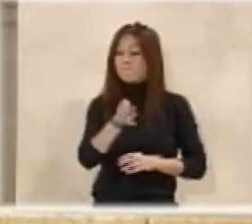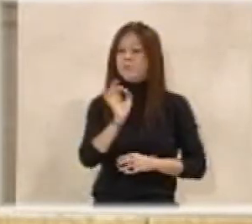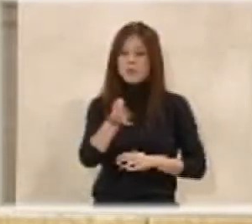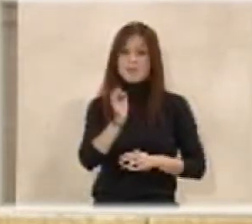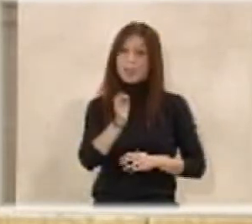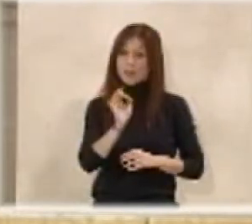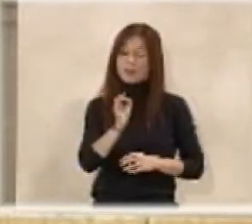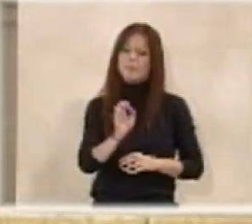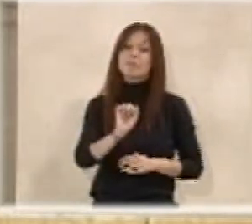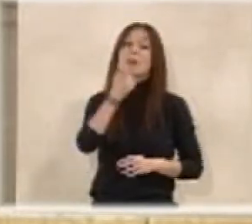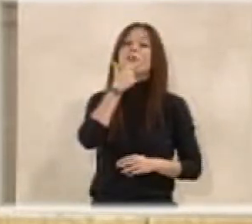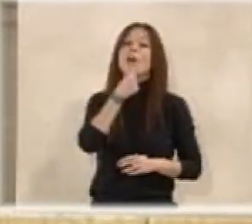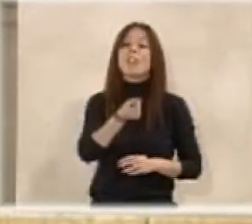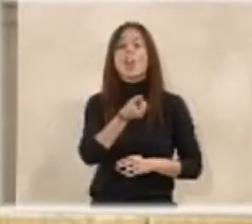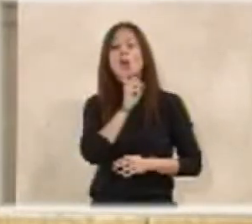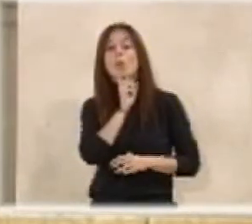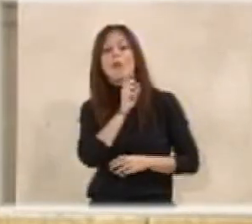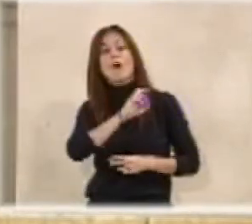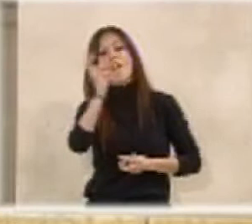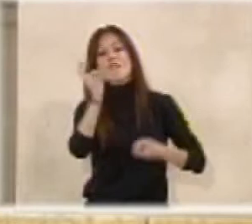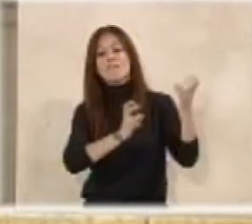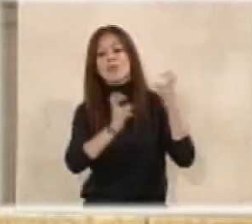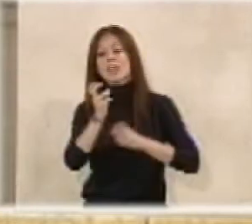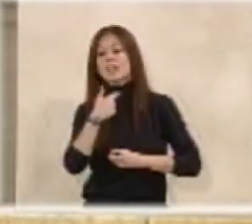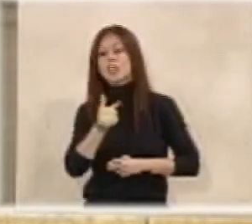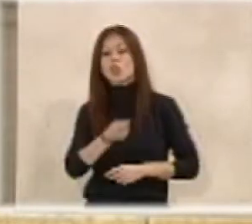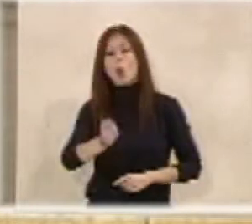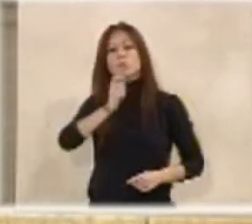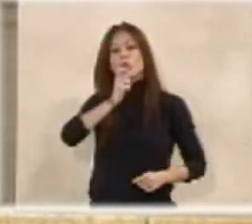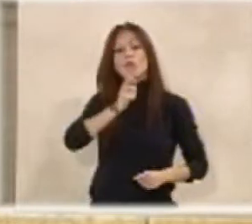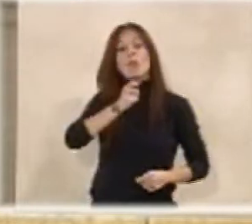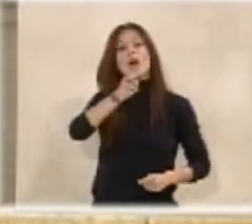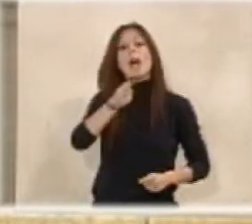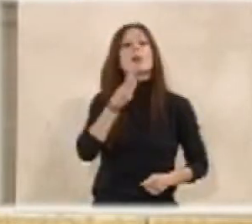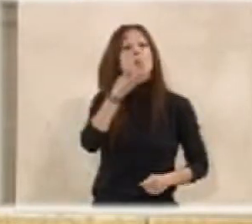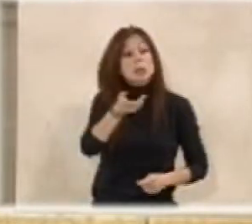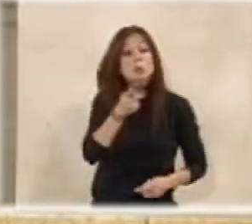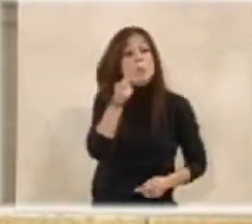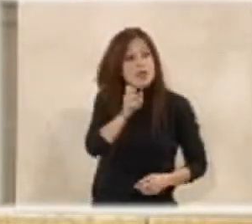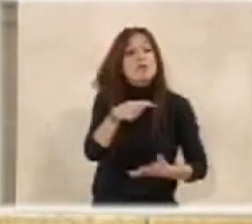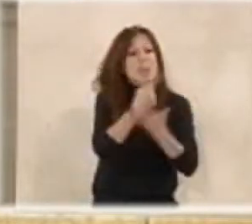Y es verdad que lo fácil sería venir aquí, que yo abriera el micrófono y le dijera, ¿cuánto crees?